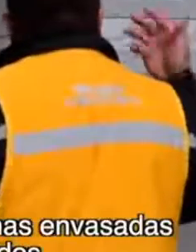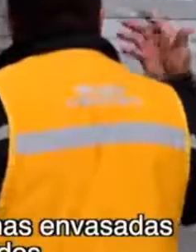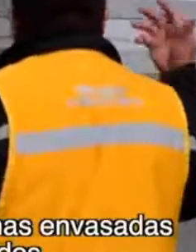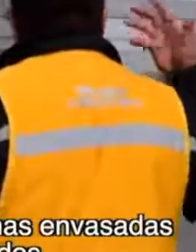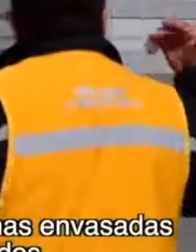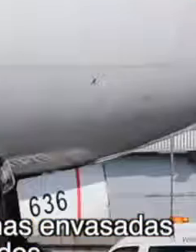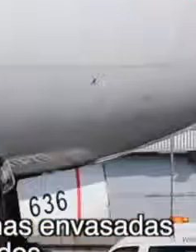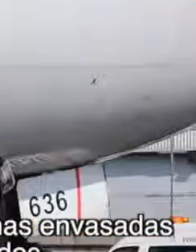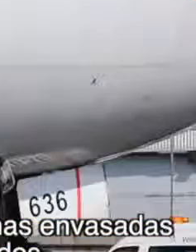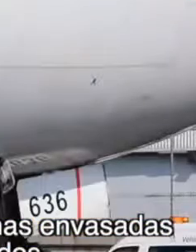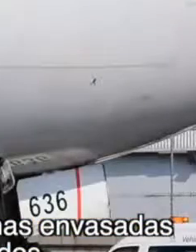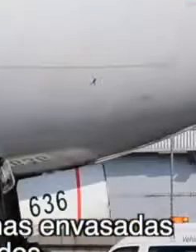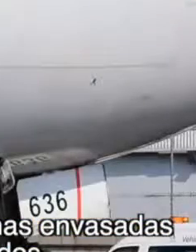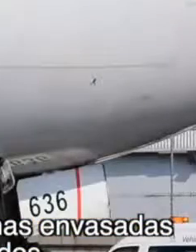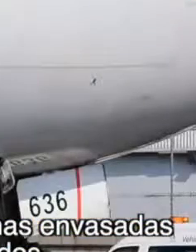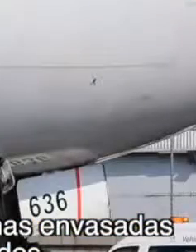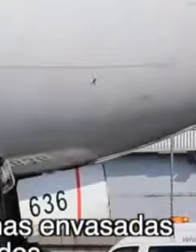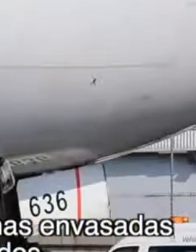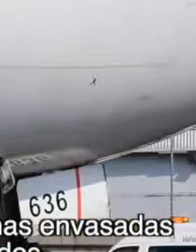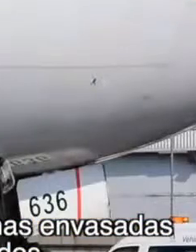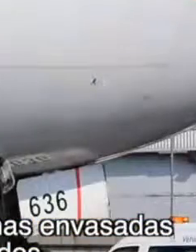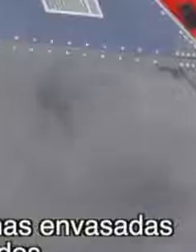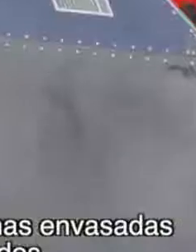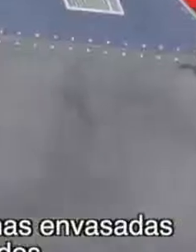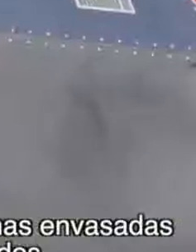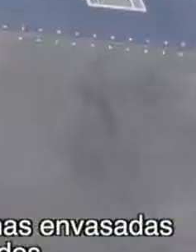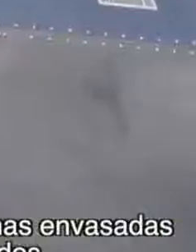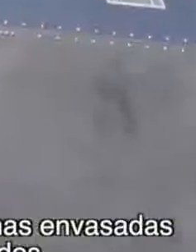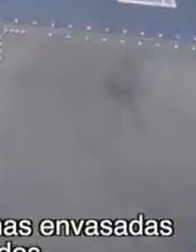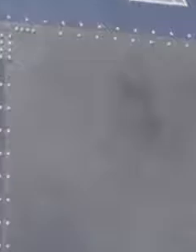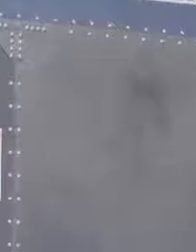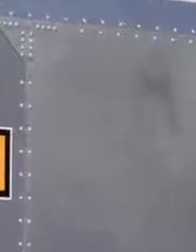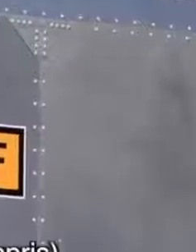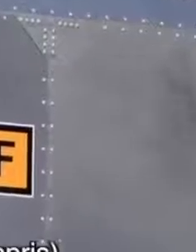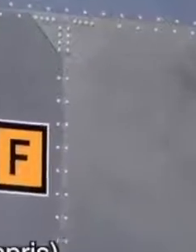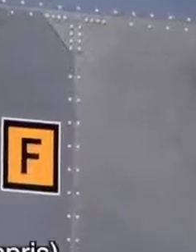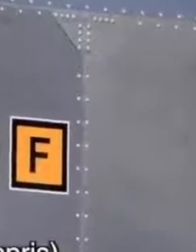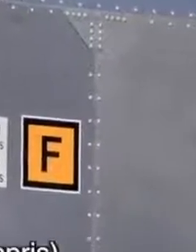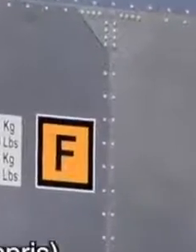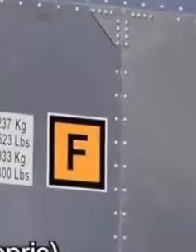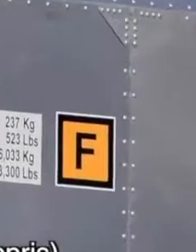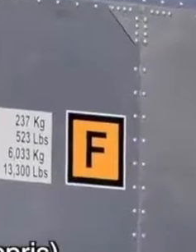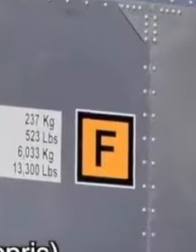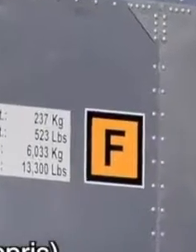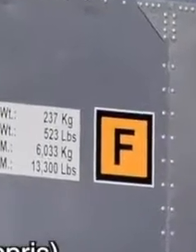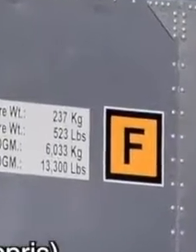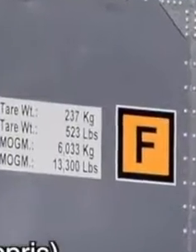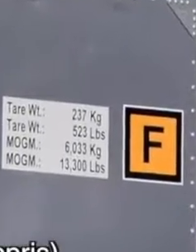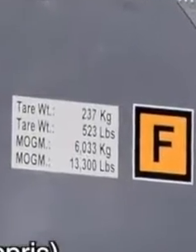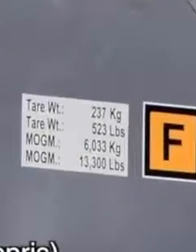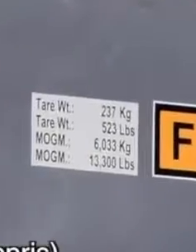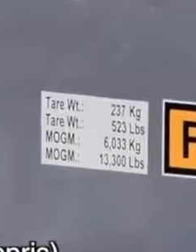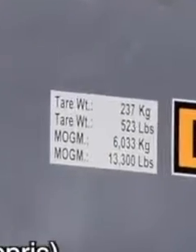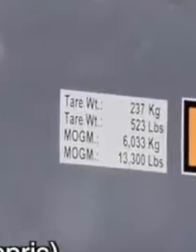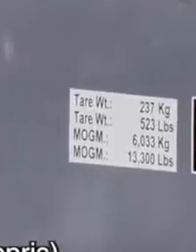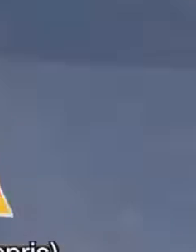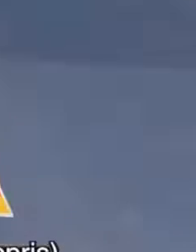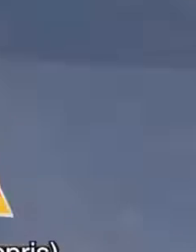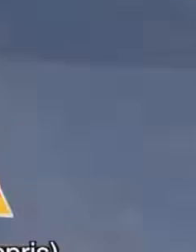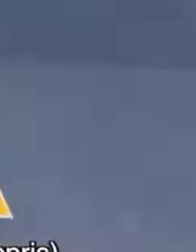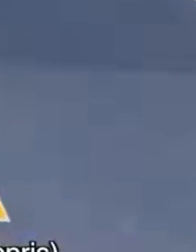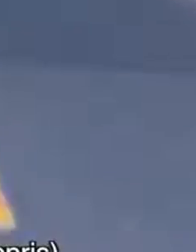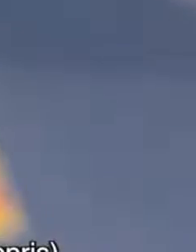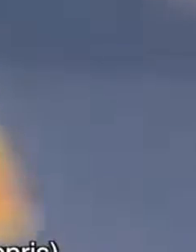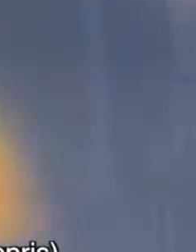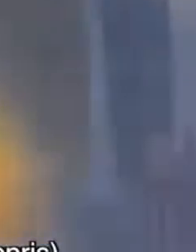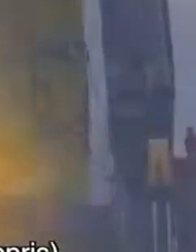1.420.380 vacunas envasadas de Pfizer-BioNTech procedentes de Estados Unidos. Esta misma semana, la Comisión Federal para la Protección